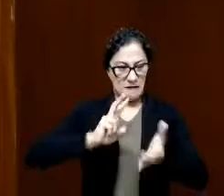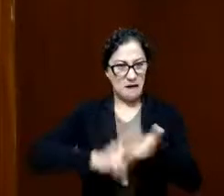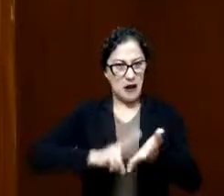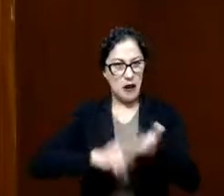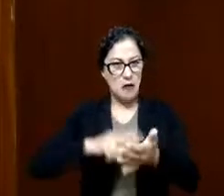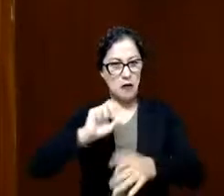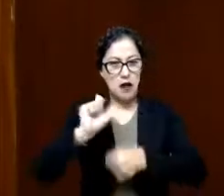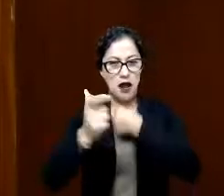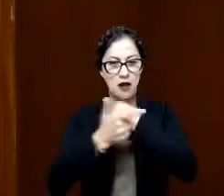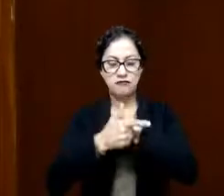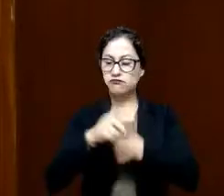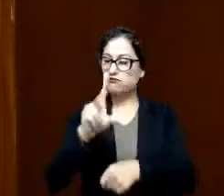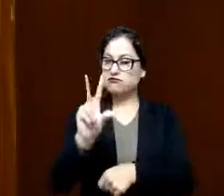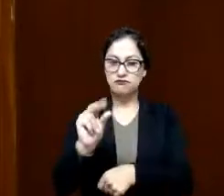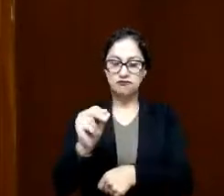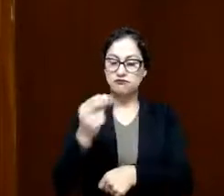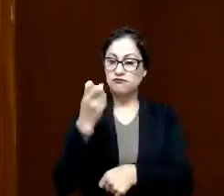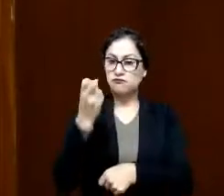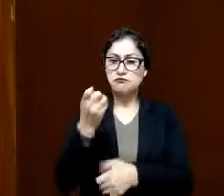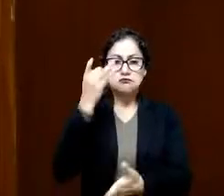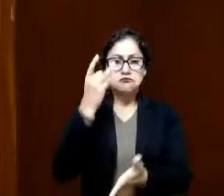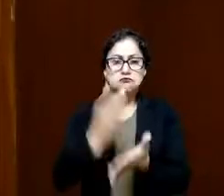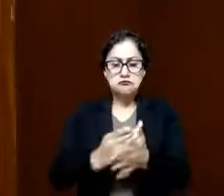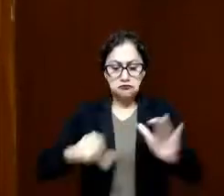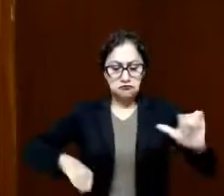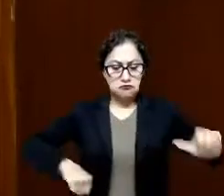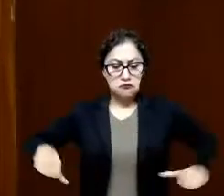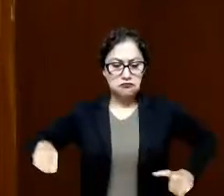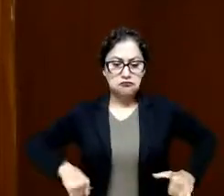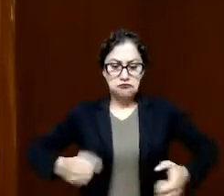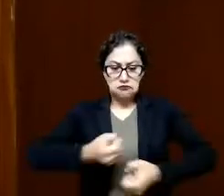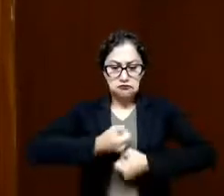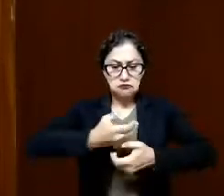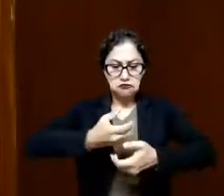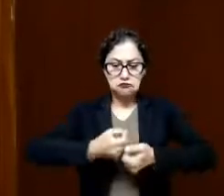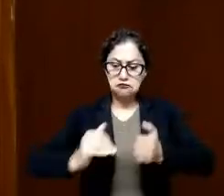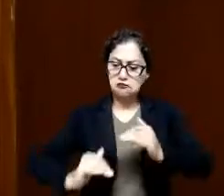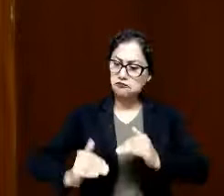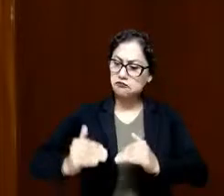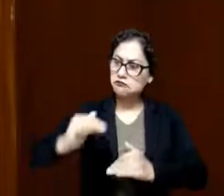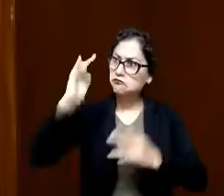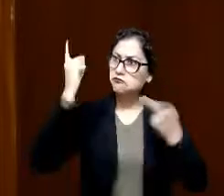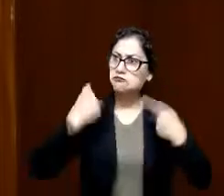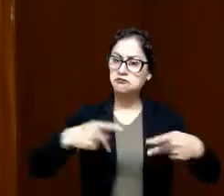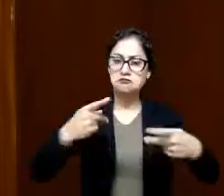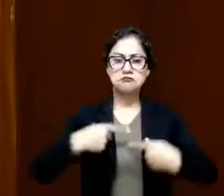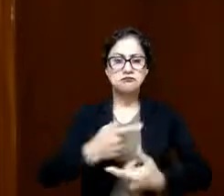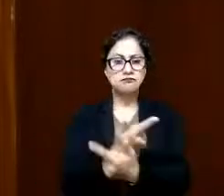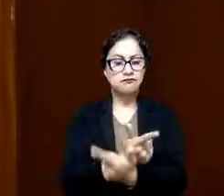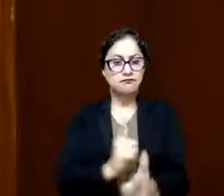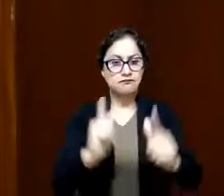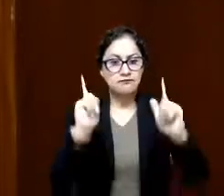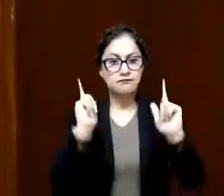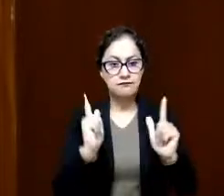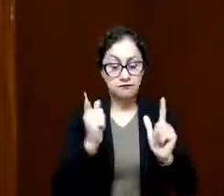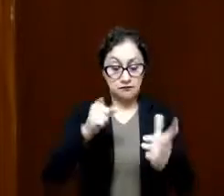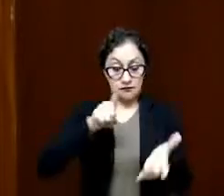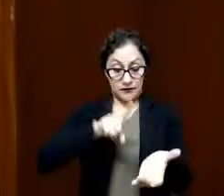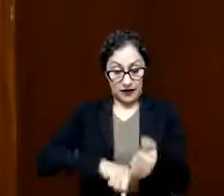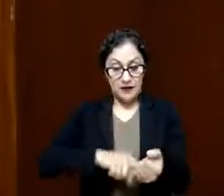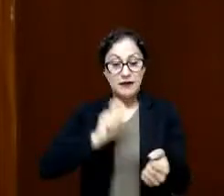demuestra a través de las conductas concretas en ejercicio del libre desarrollo de la personalidad, los cuales permiten